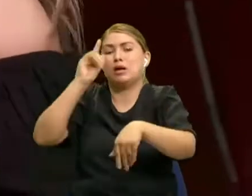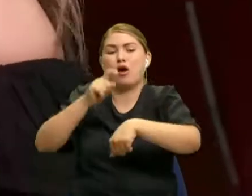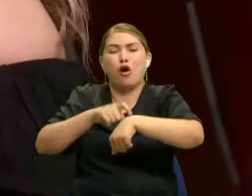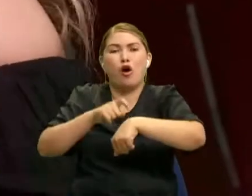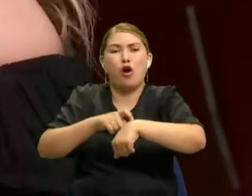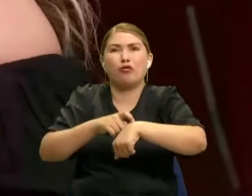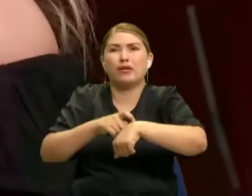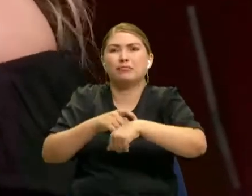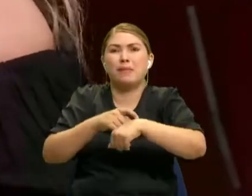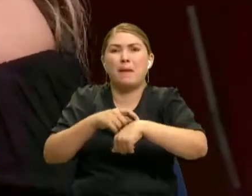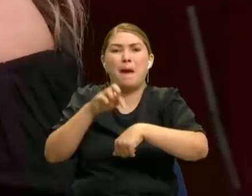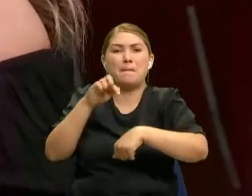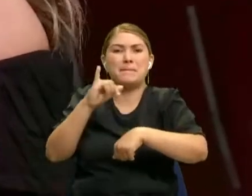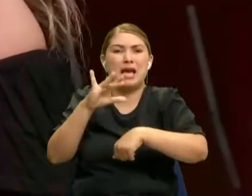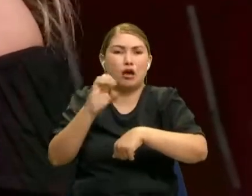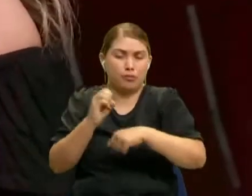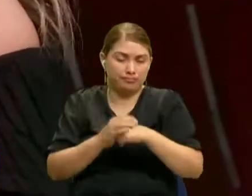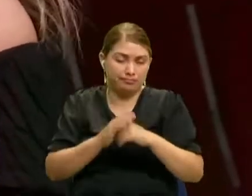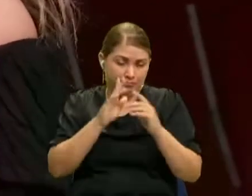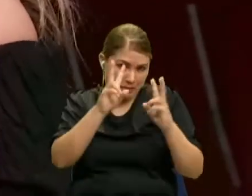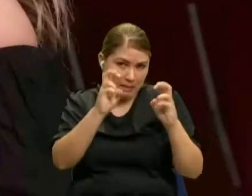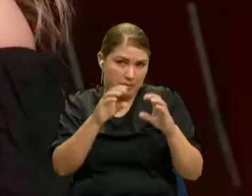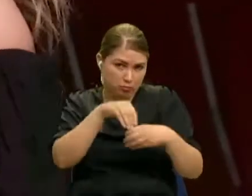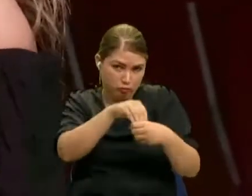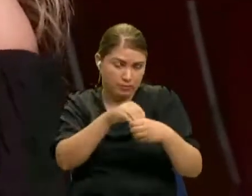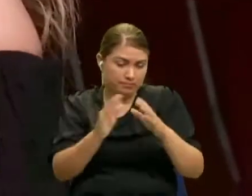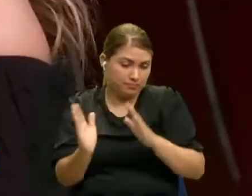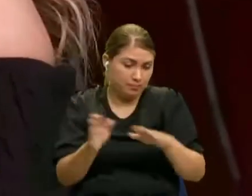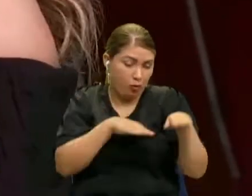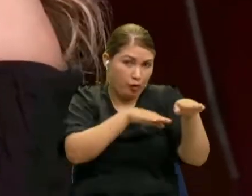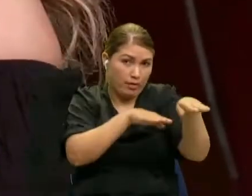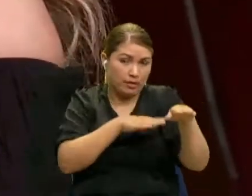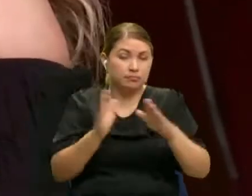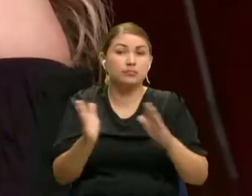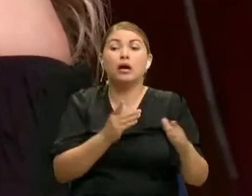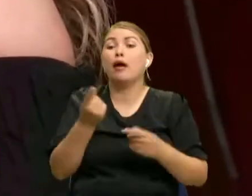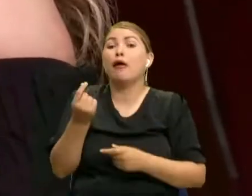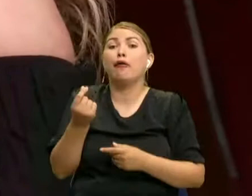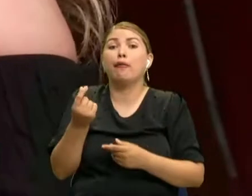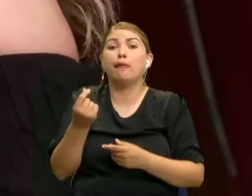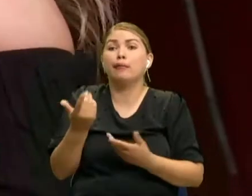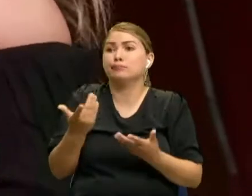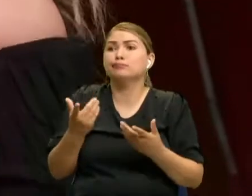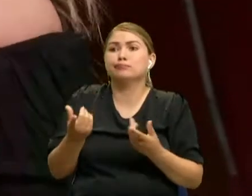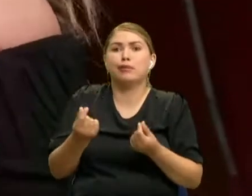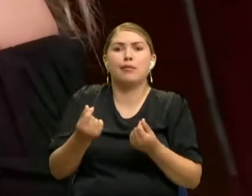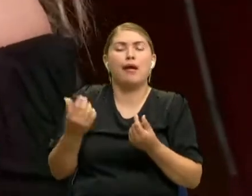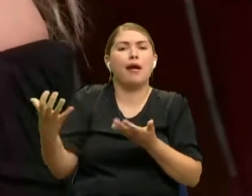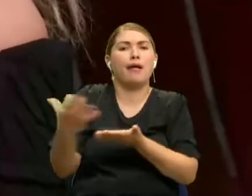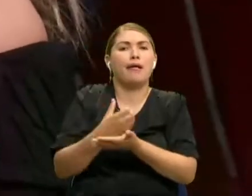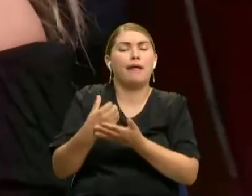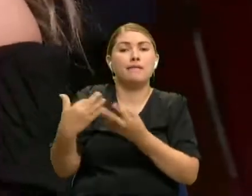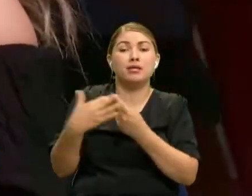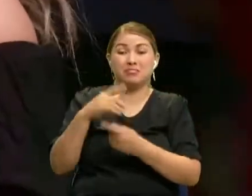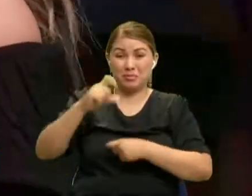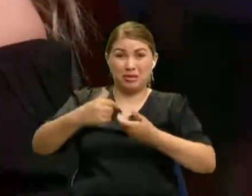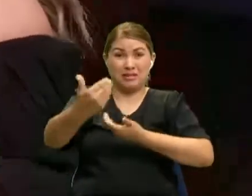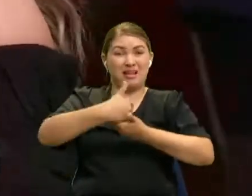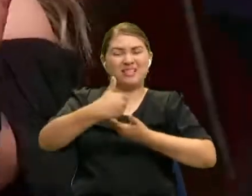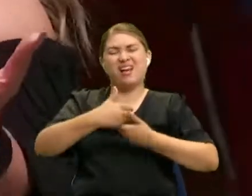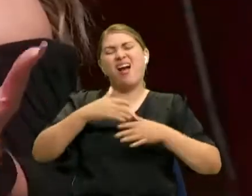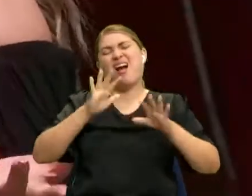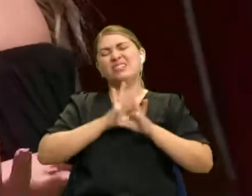pico. Eso pues por la parte de la movilidad. Por la parte económica también nos estamos viendo afectados, ya que los clientes